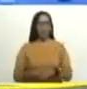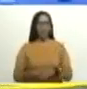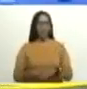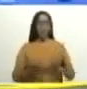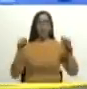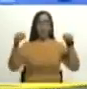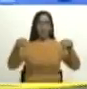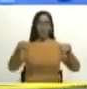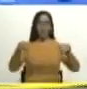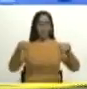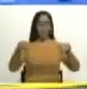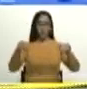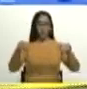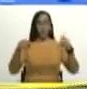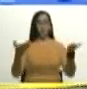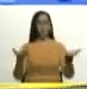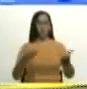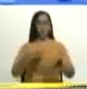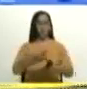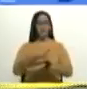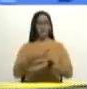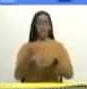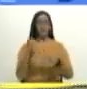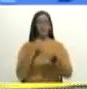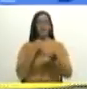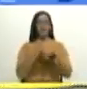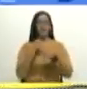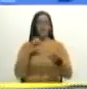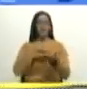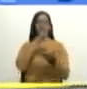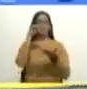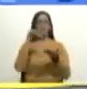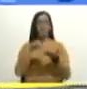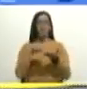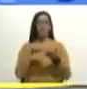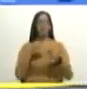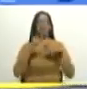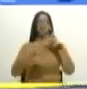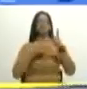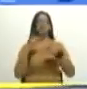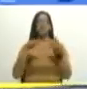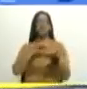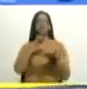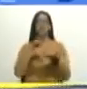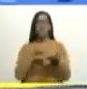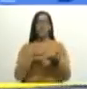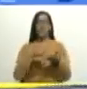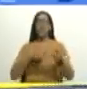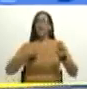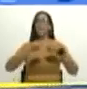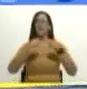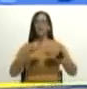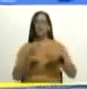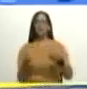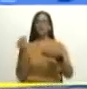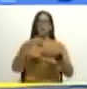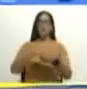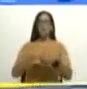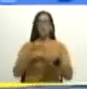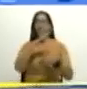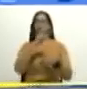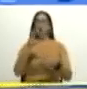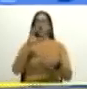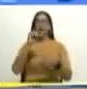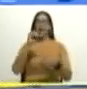Hoy el abastecimiento se logra con trabajo nacional, producción nacional e importaciones complementarias no